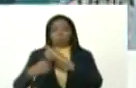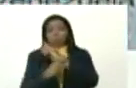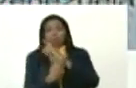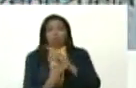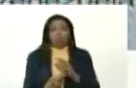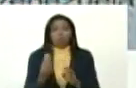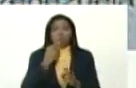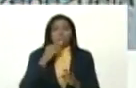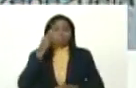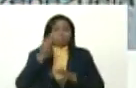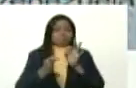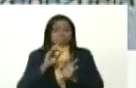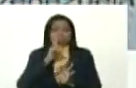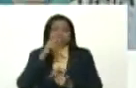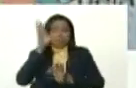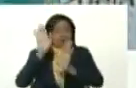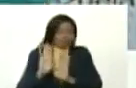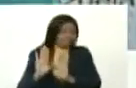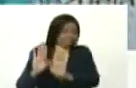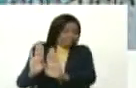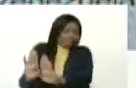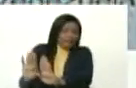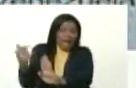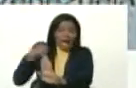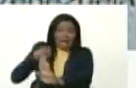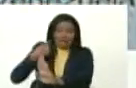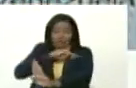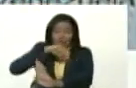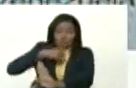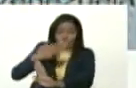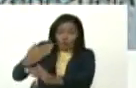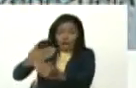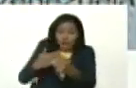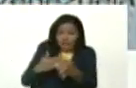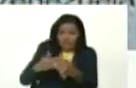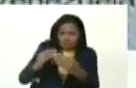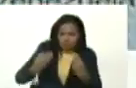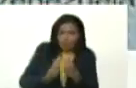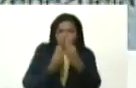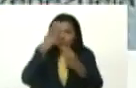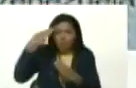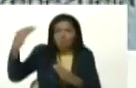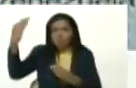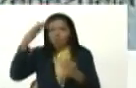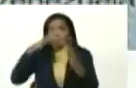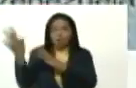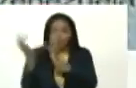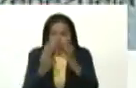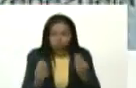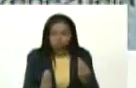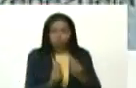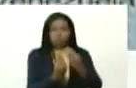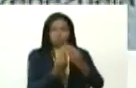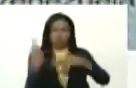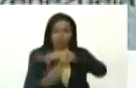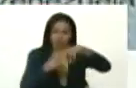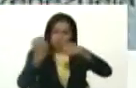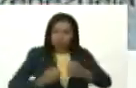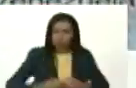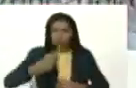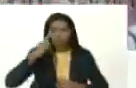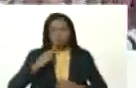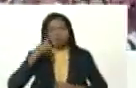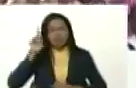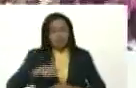su pava macha, acá nosotros con Dios, nuestro Señor Jesucristo y la revolución